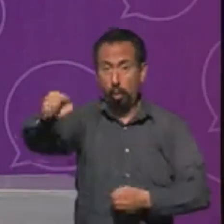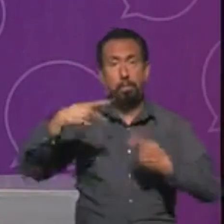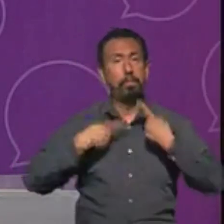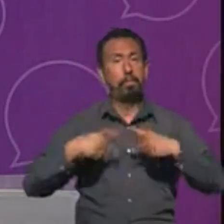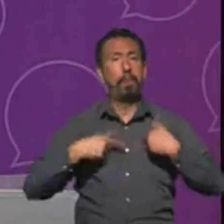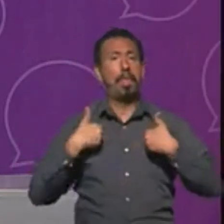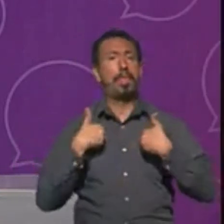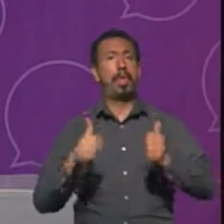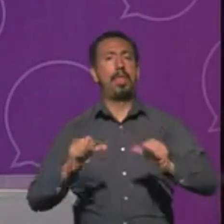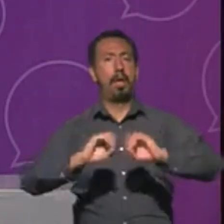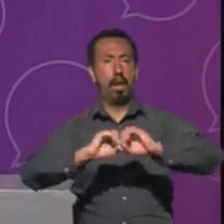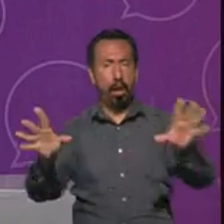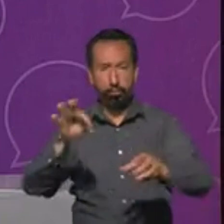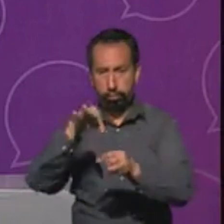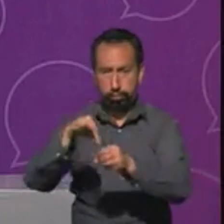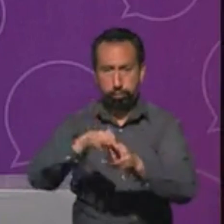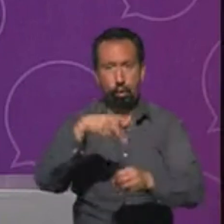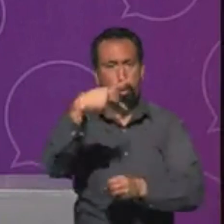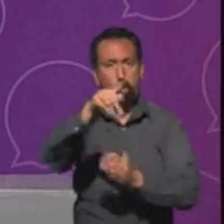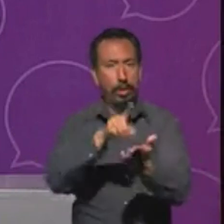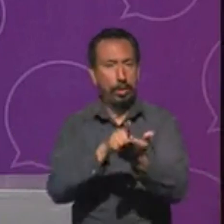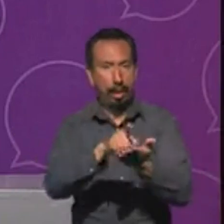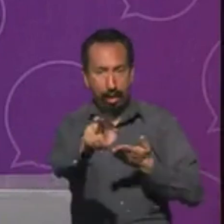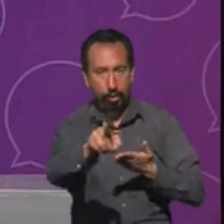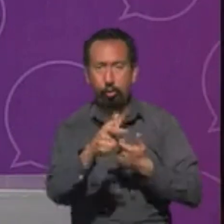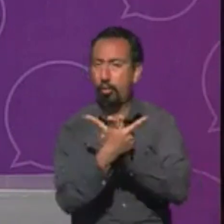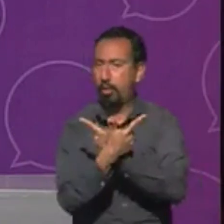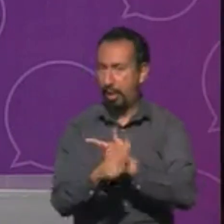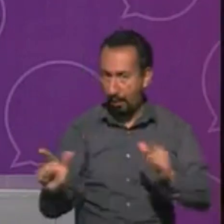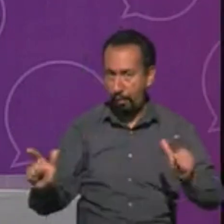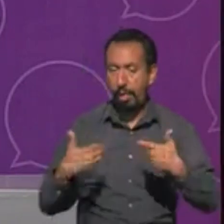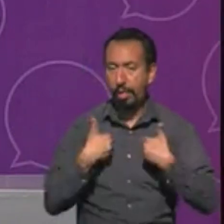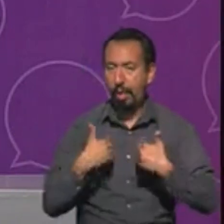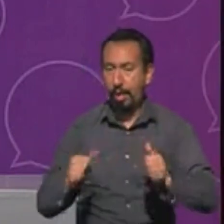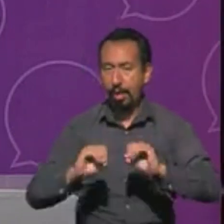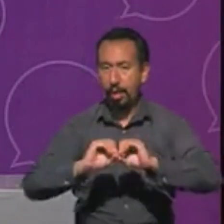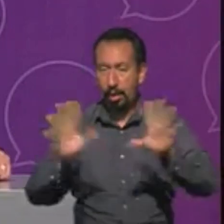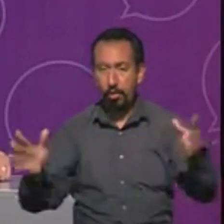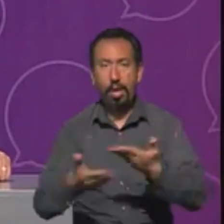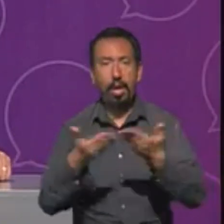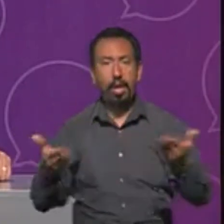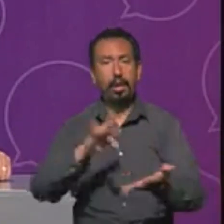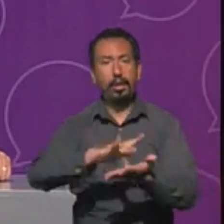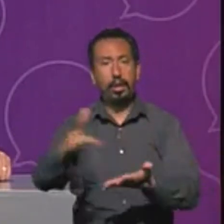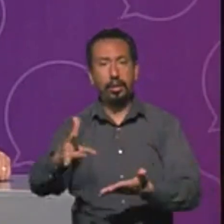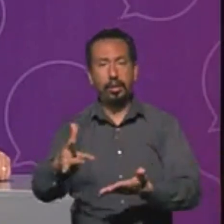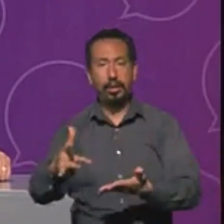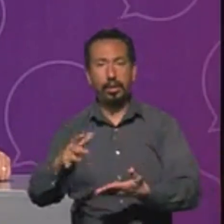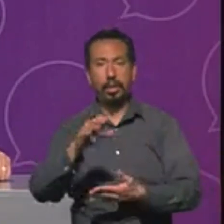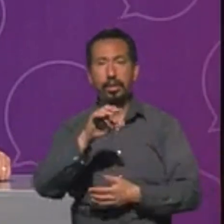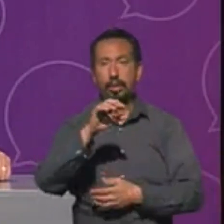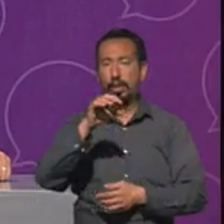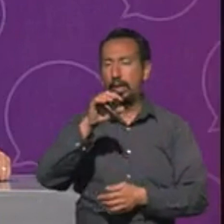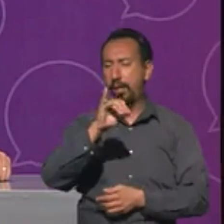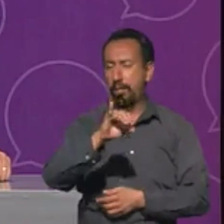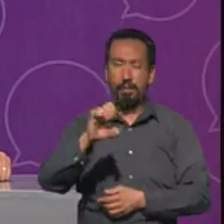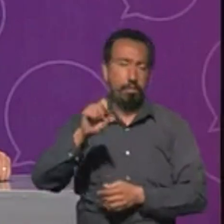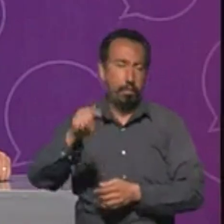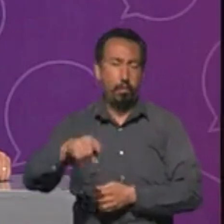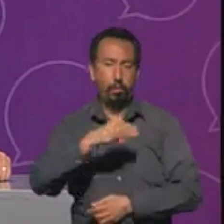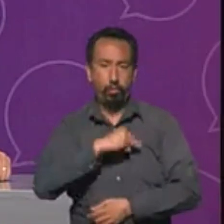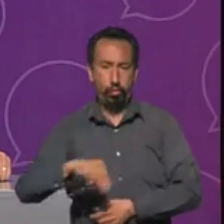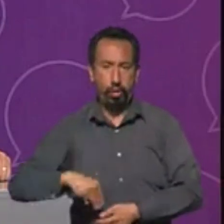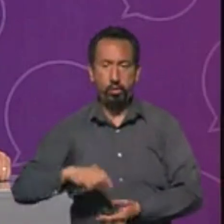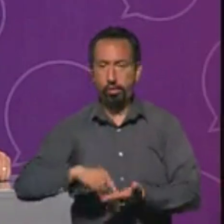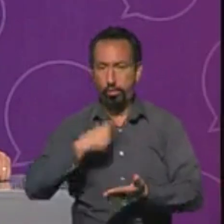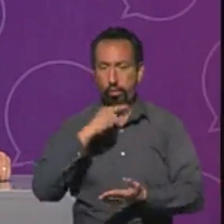salga a las urnas a ejercer su voto de manera libre y razonada agradecemos al consejo electoral municipal de Celaya y